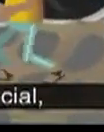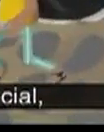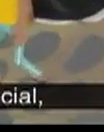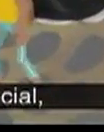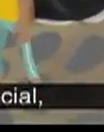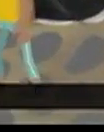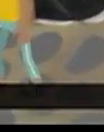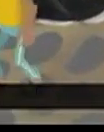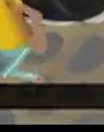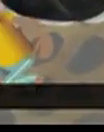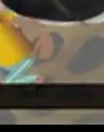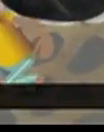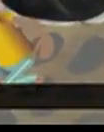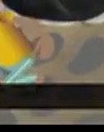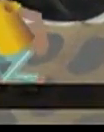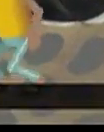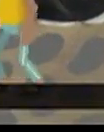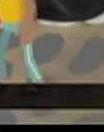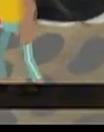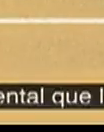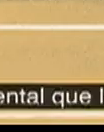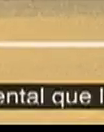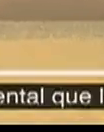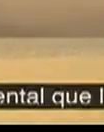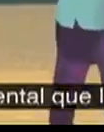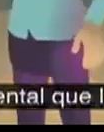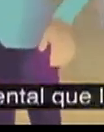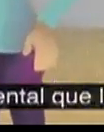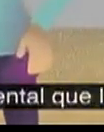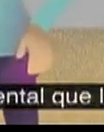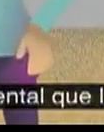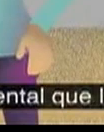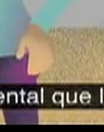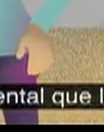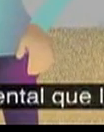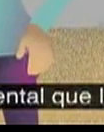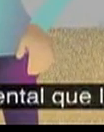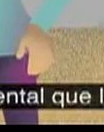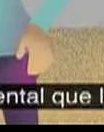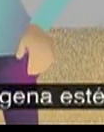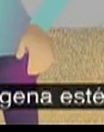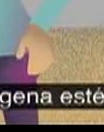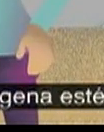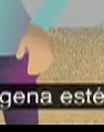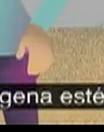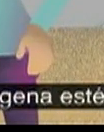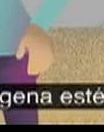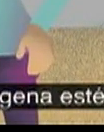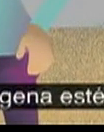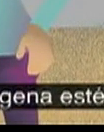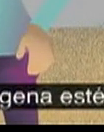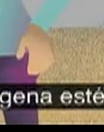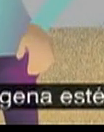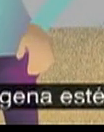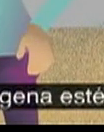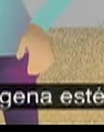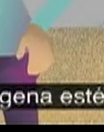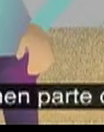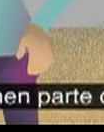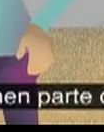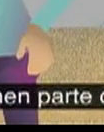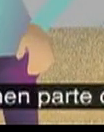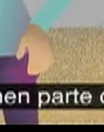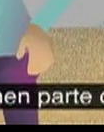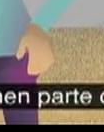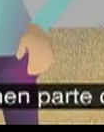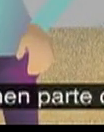5. Proyectos de impacto social, en beneficio de su localidad. Para una educación inclusiva es fundamental que los estudiantes en localidades de habla